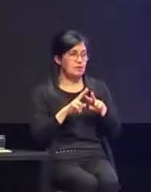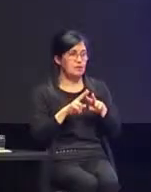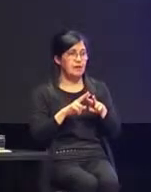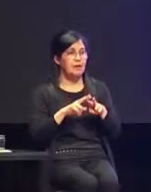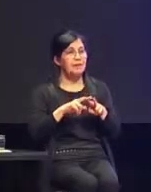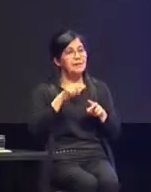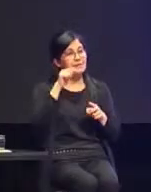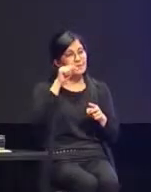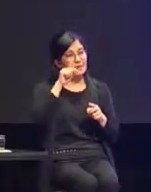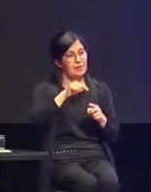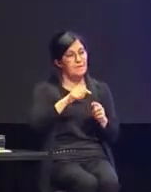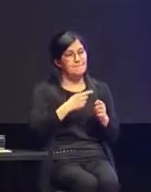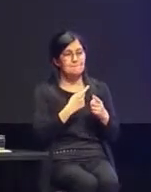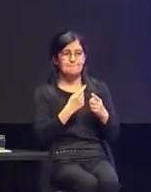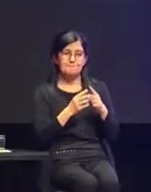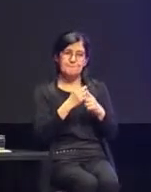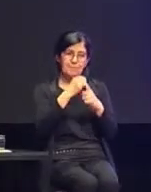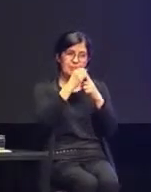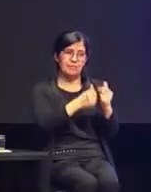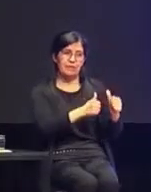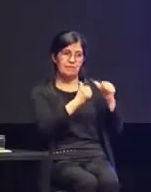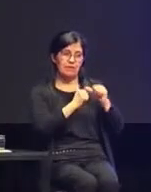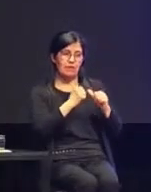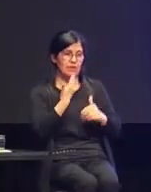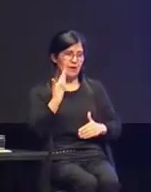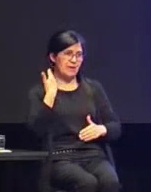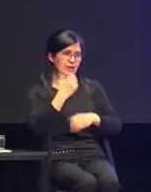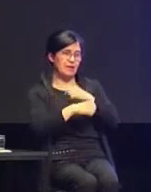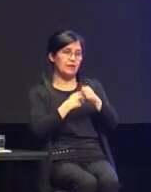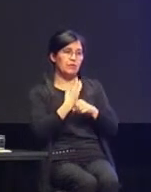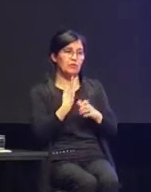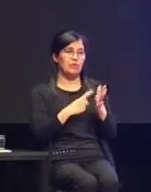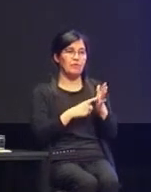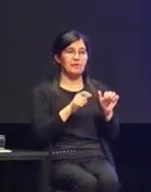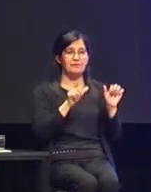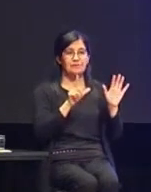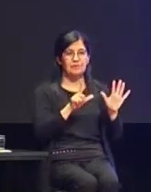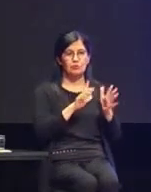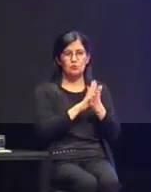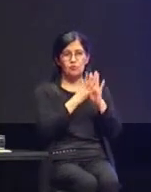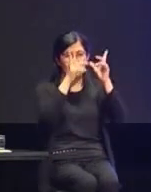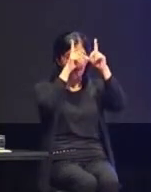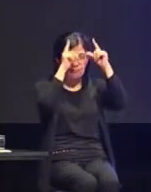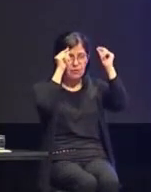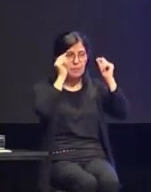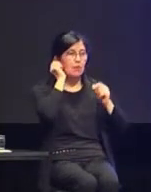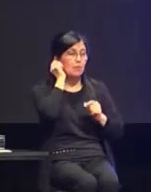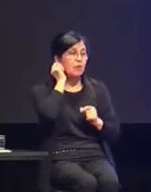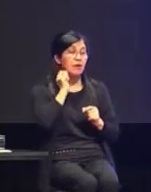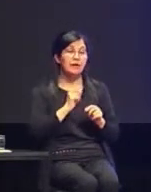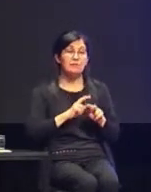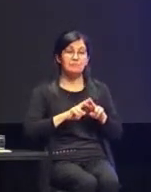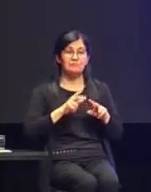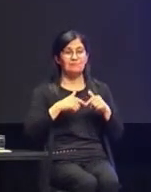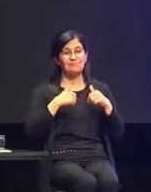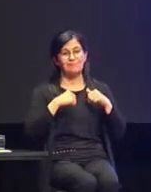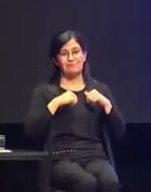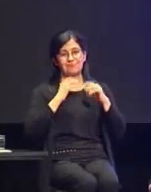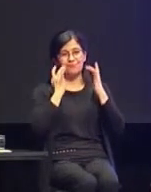nuestros principales retos. En el año 2007 todas las enfermeras estábamos felices porque había salido el